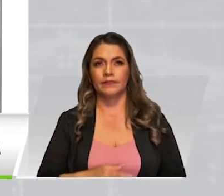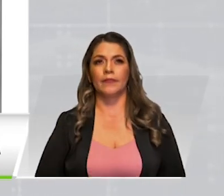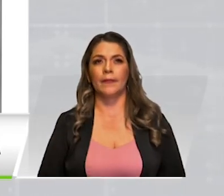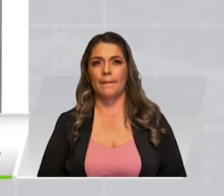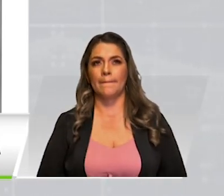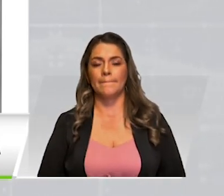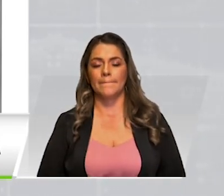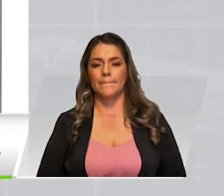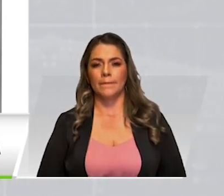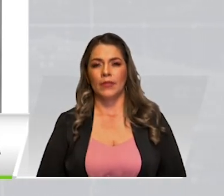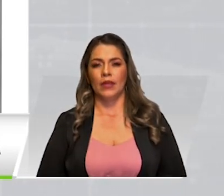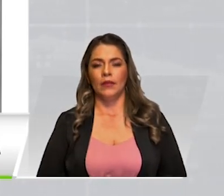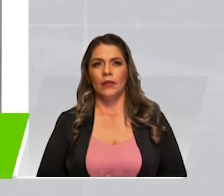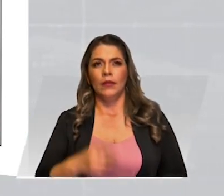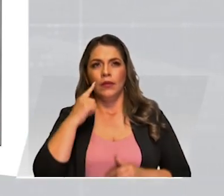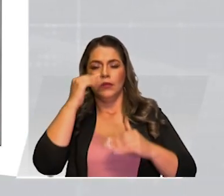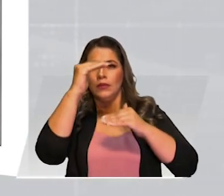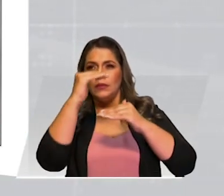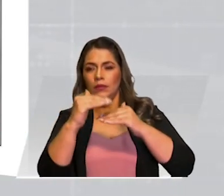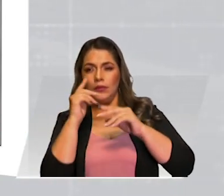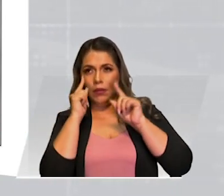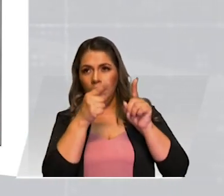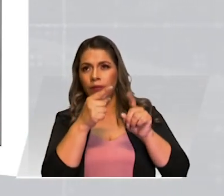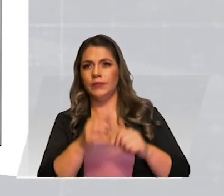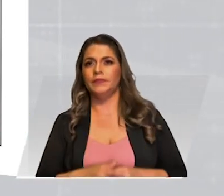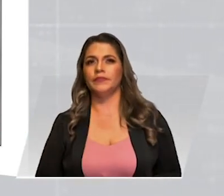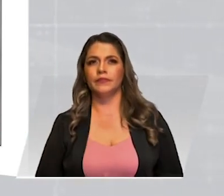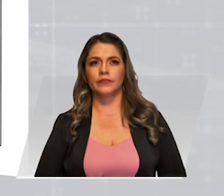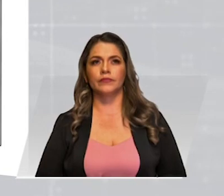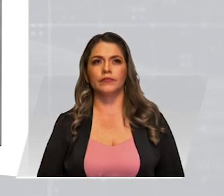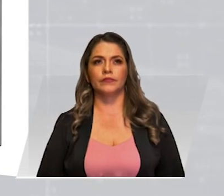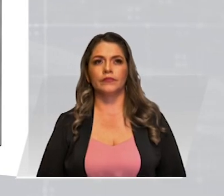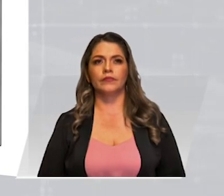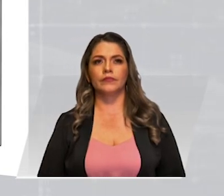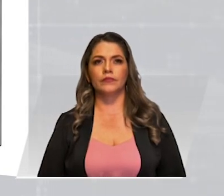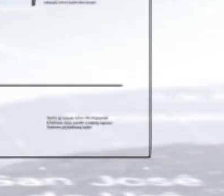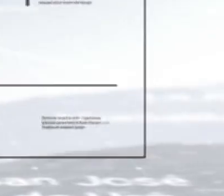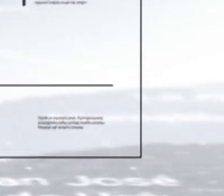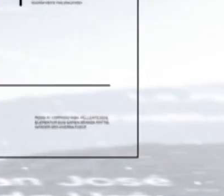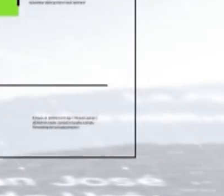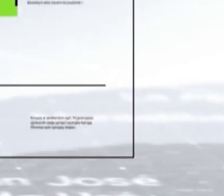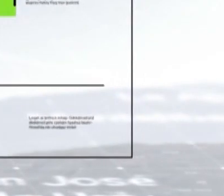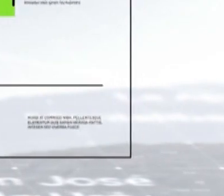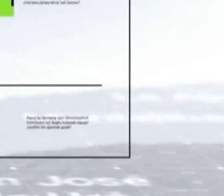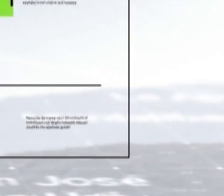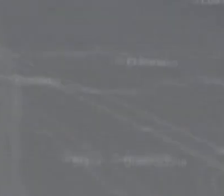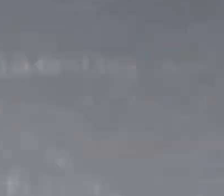el 10 del mismo mes y así sucesivamente hasta el 23 de noviembre del año en curso.